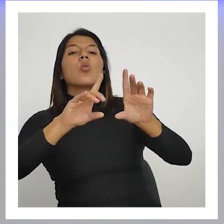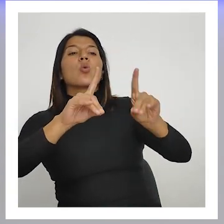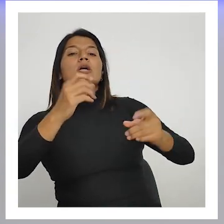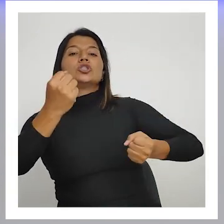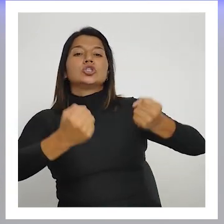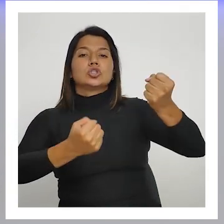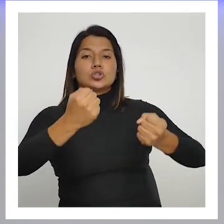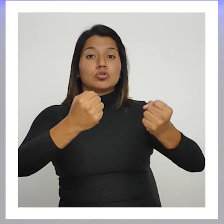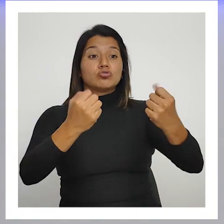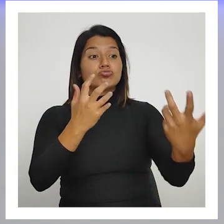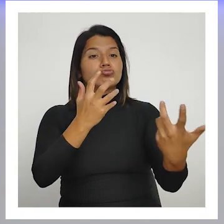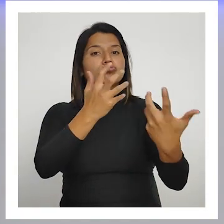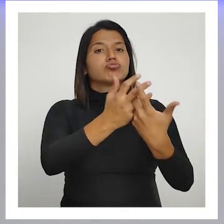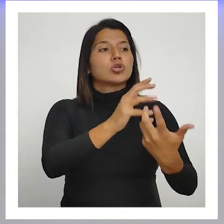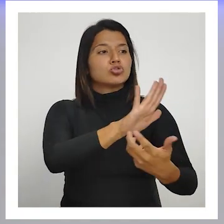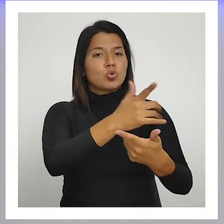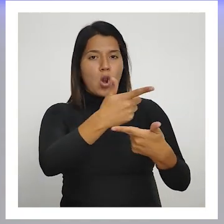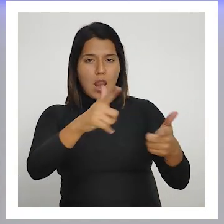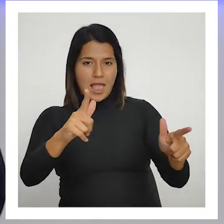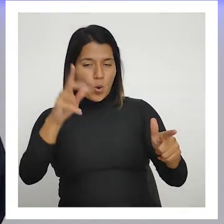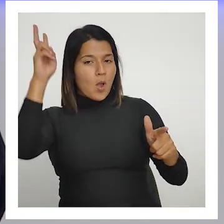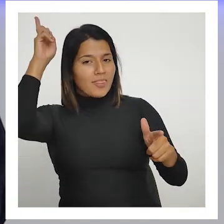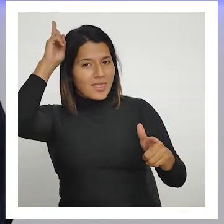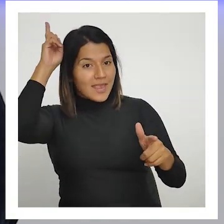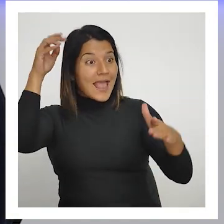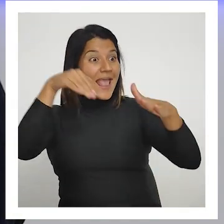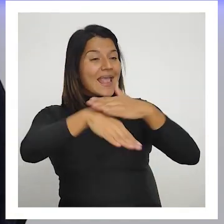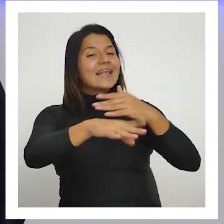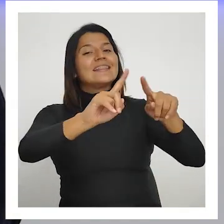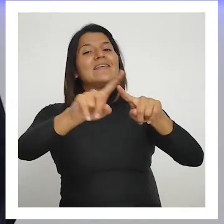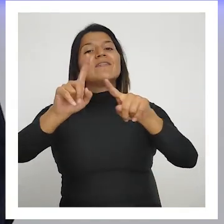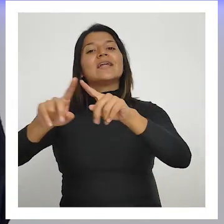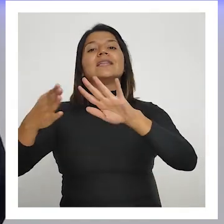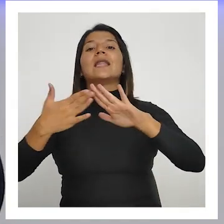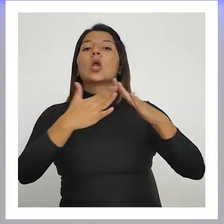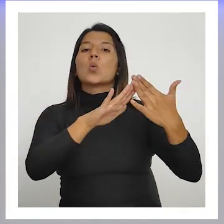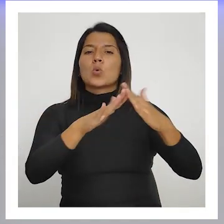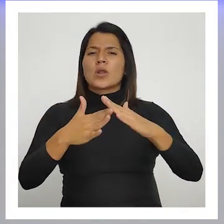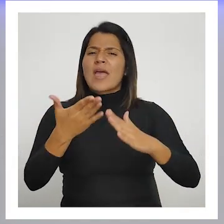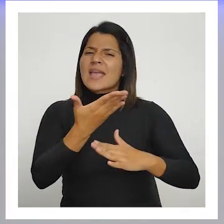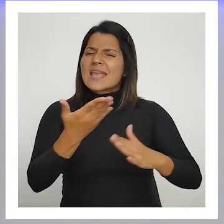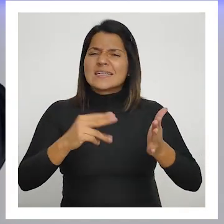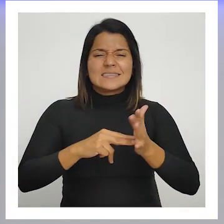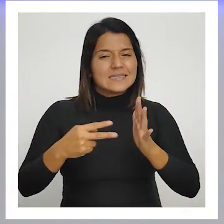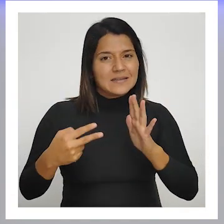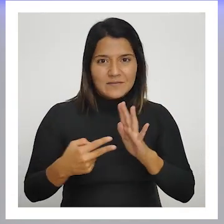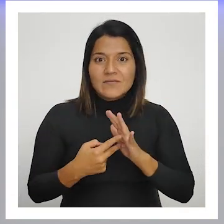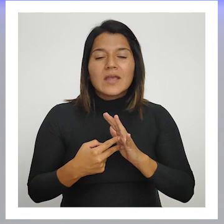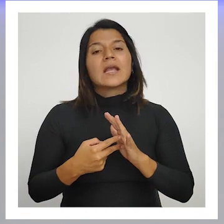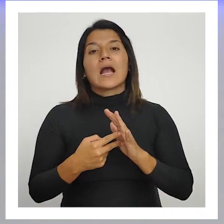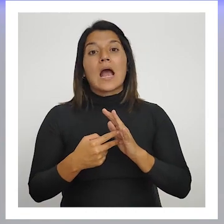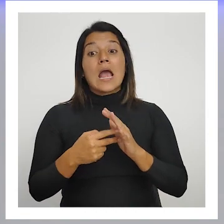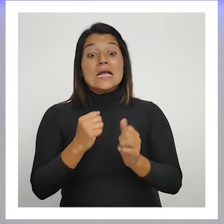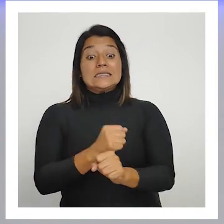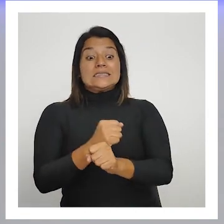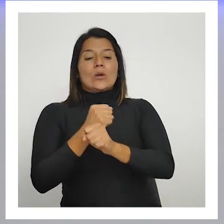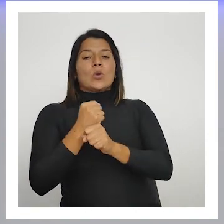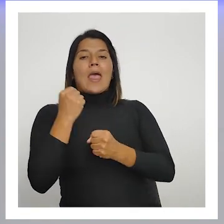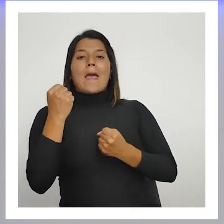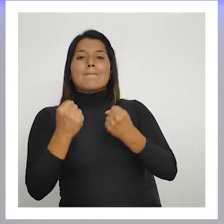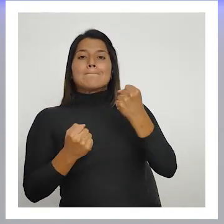lengua indígena en varias de nuestras comunidades. ¿Esto qué quiere decir? Que estamos llevando el componente seguridad